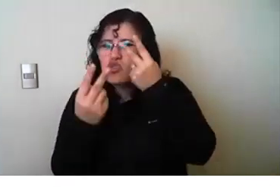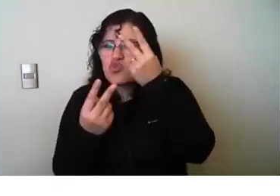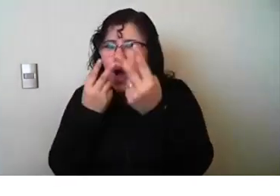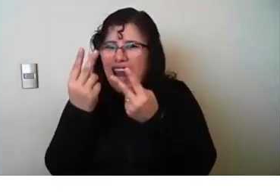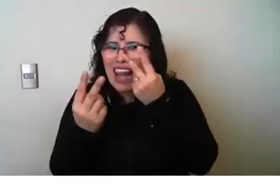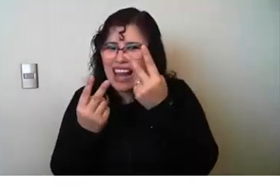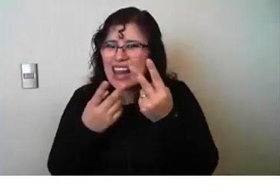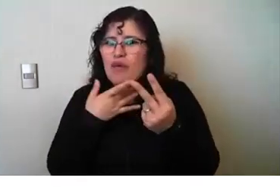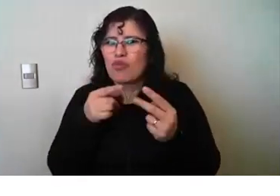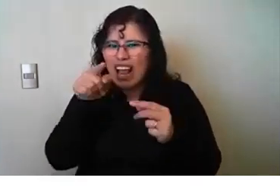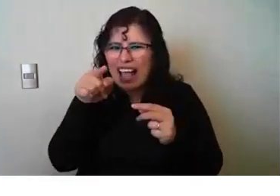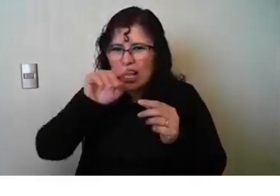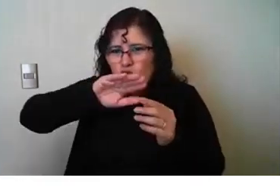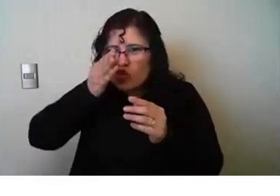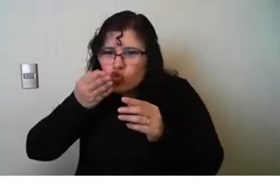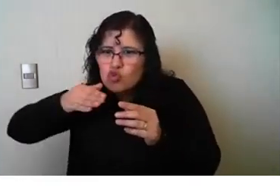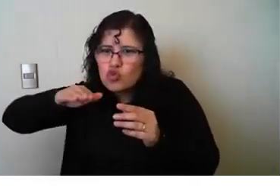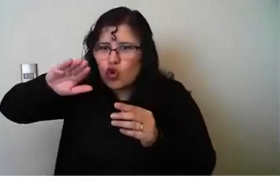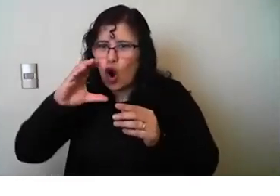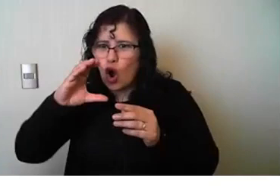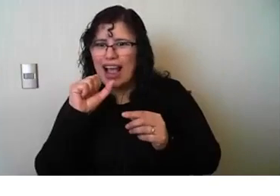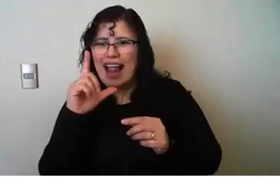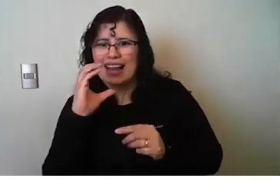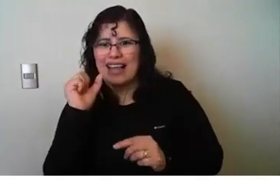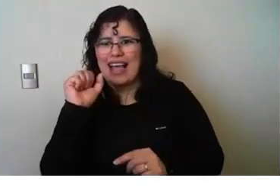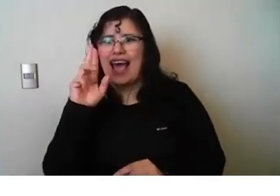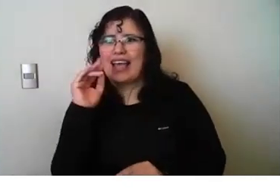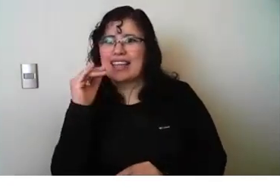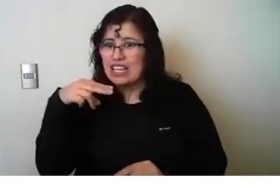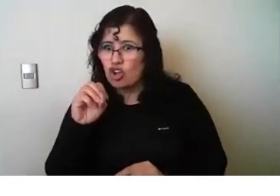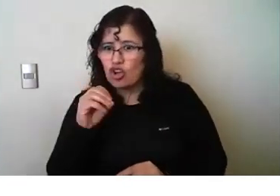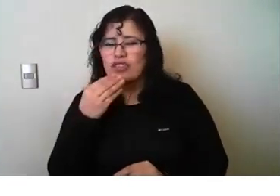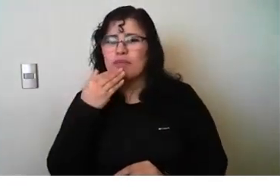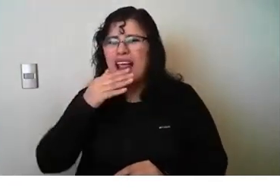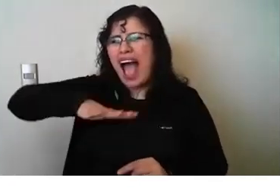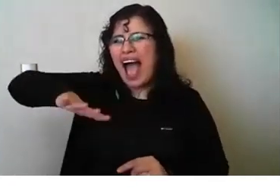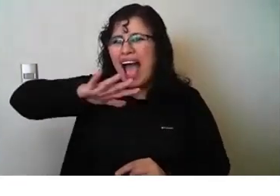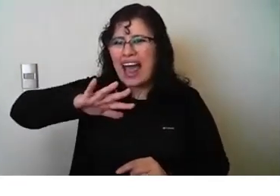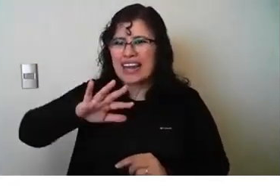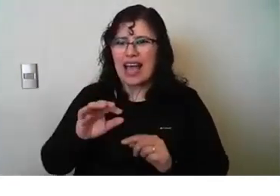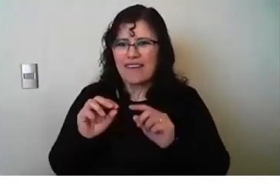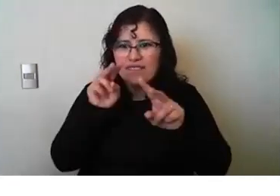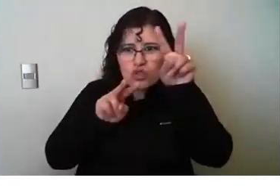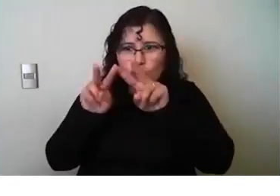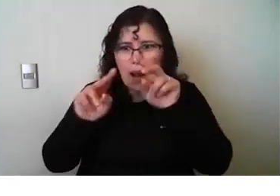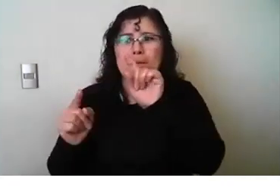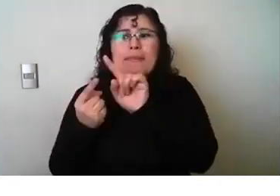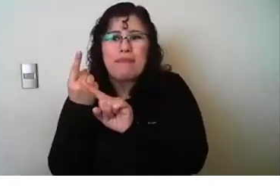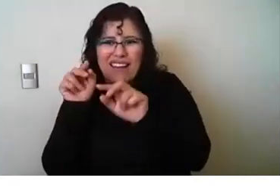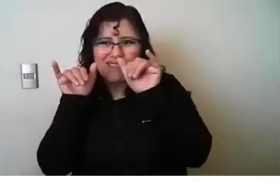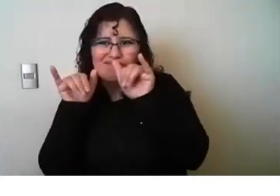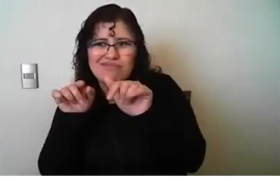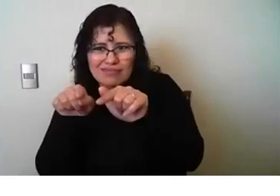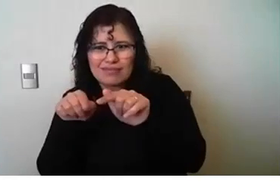surco calcarino y acá estaría el área visual primaria. Obstrucciones de las arterias cerebrales